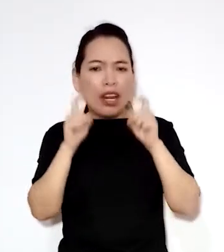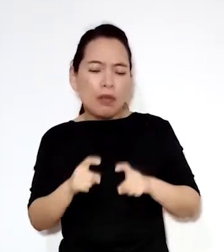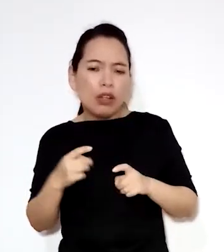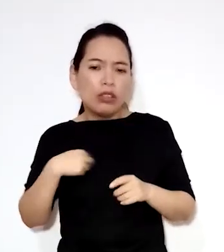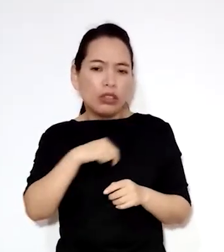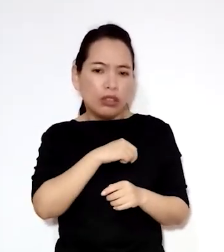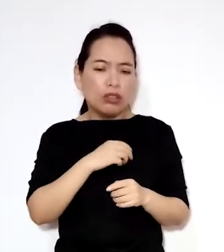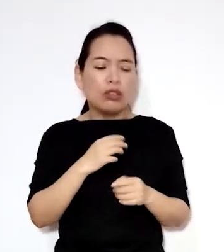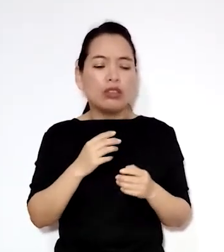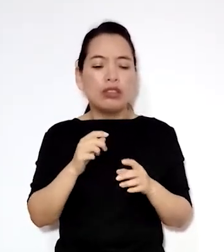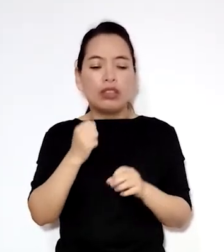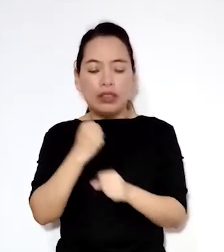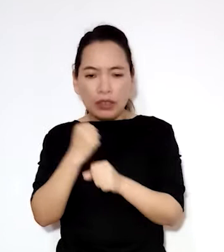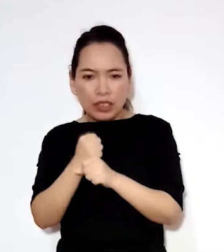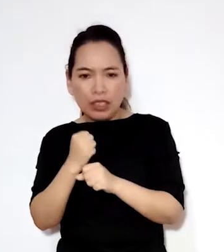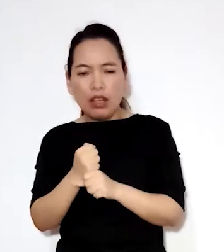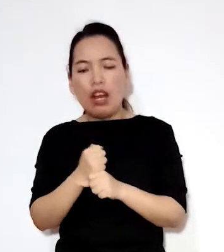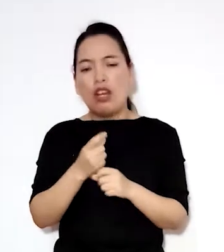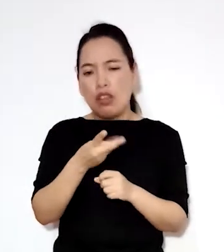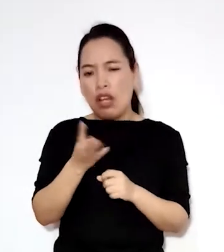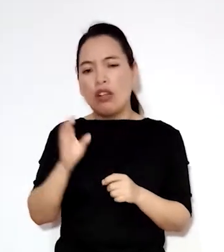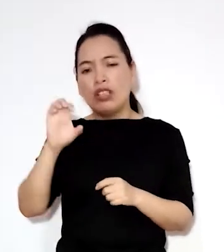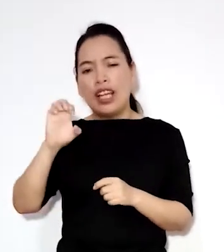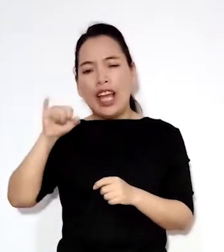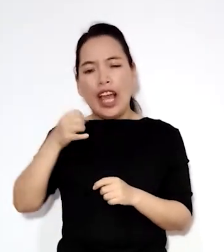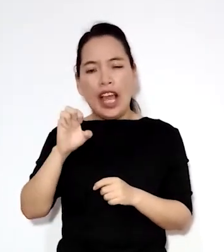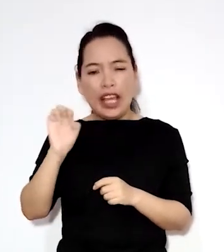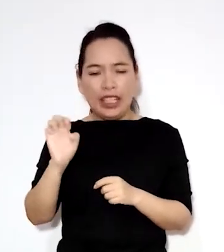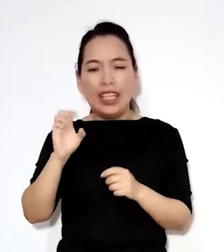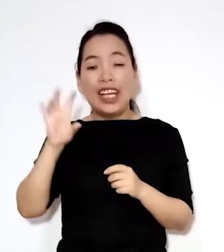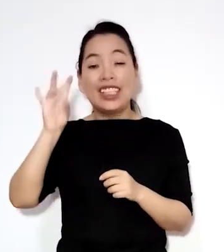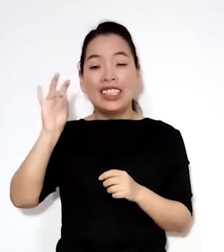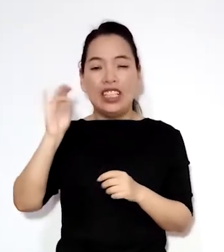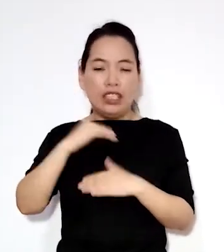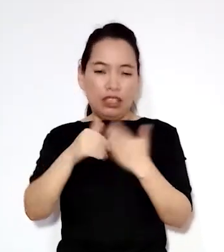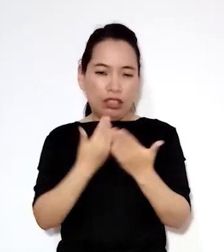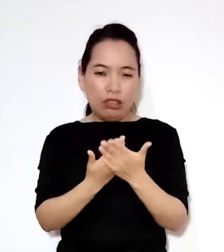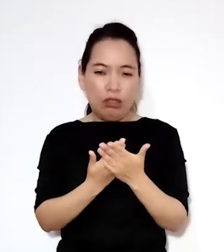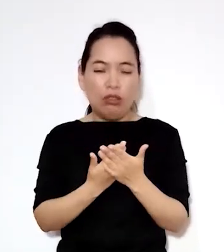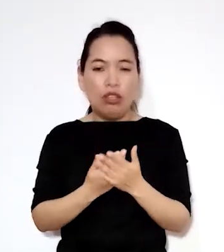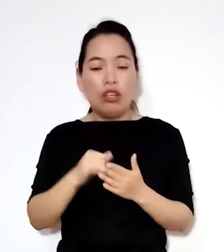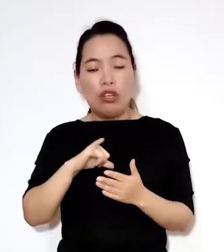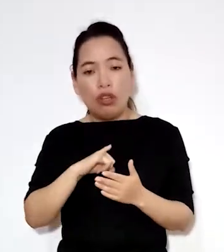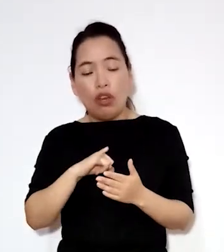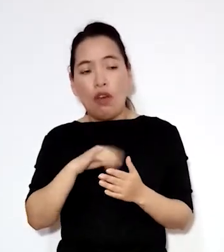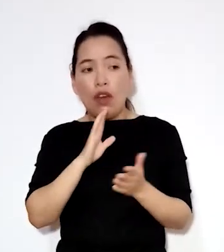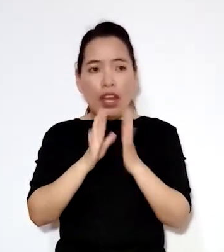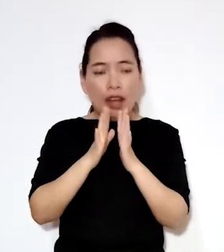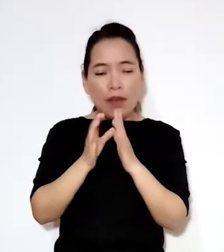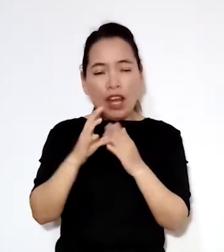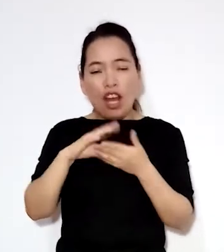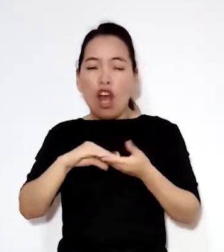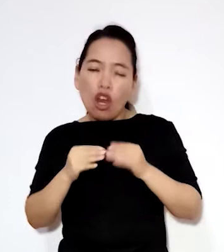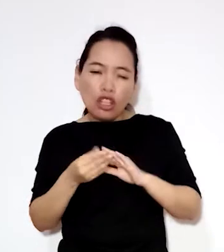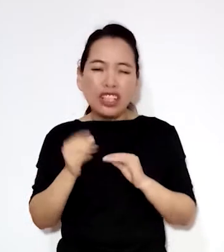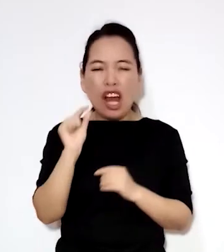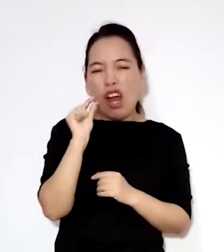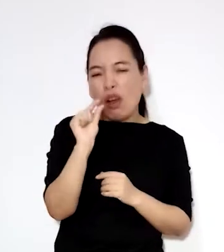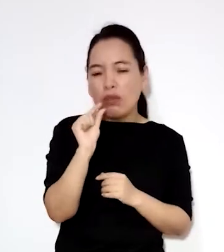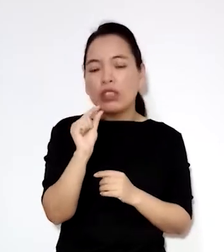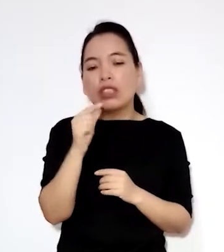algunos ejes, ¿no? Algunos ejes analíticos, 7 en total. Yo voy a contar muy